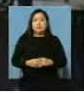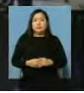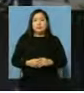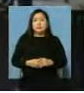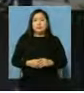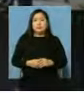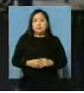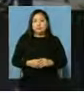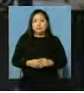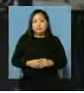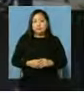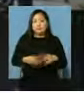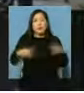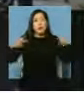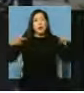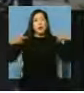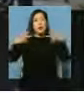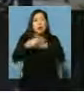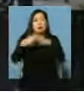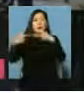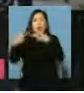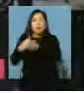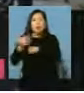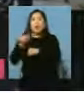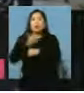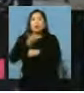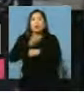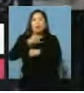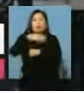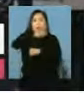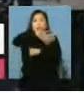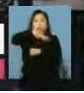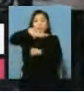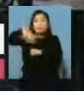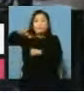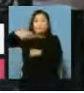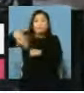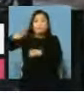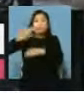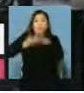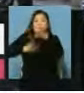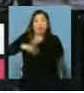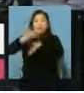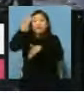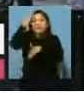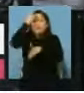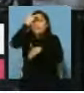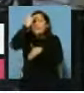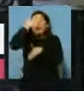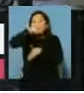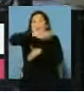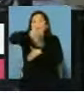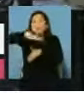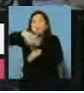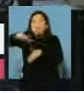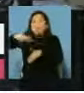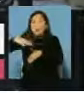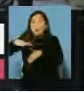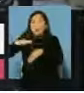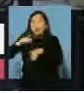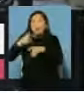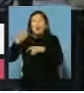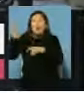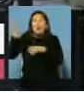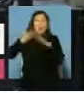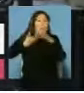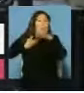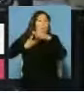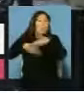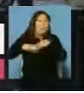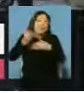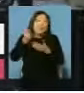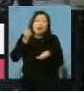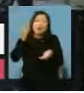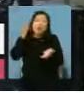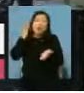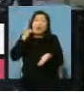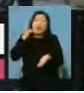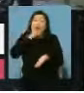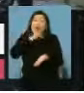Hubo varios cortes en distintos lugares, más de 15 barrios, que es más de la mitad de la